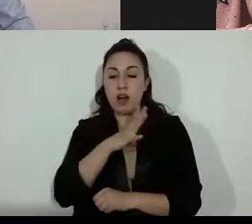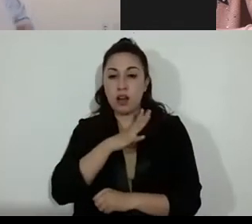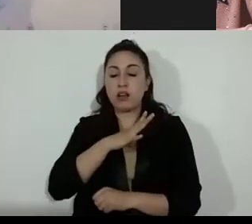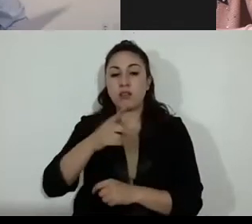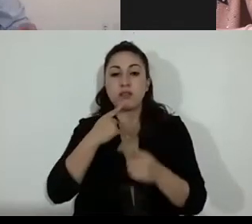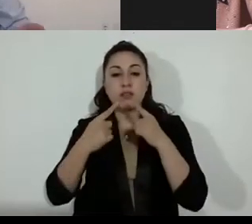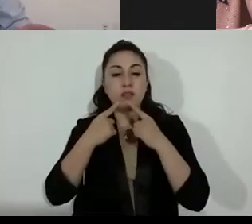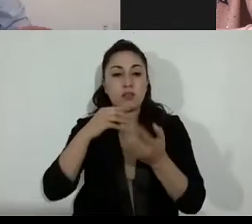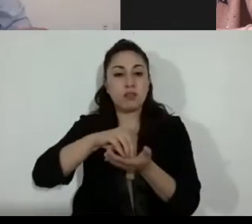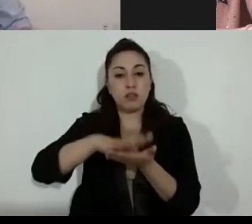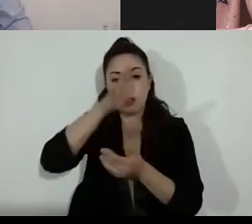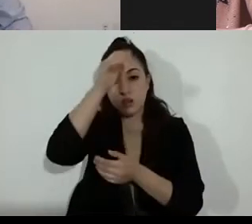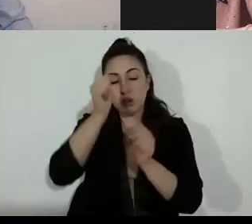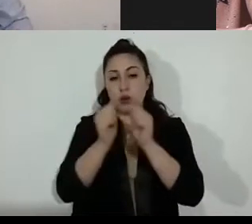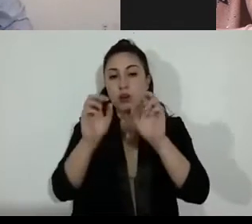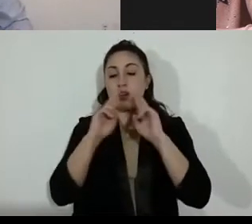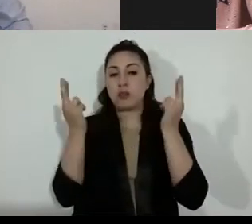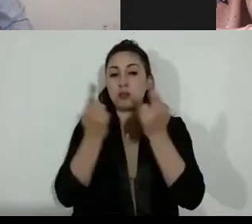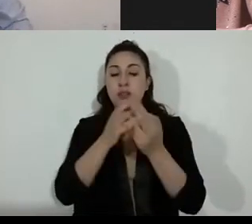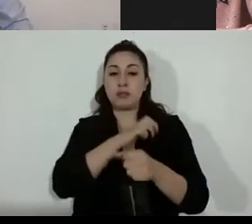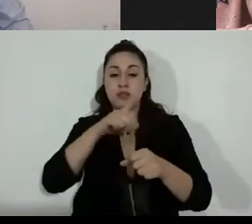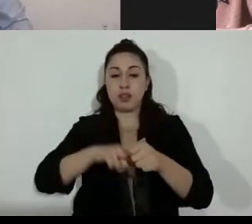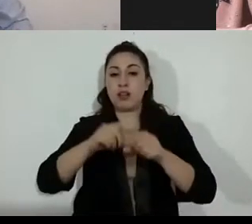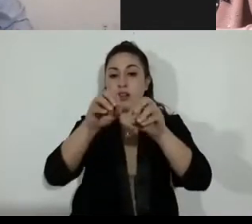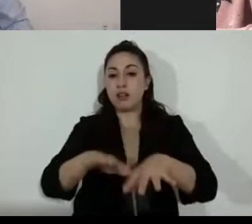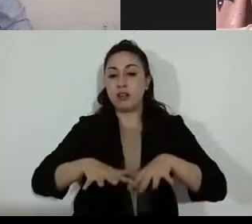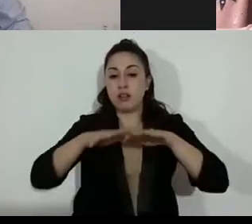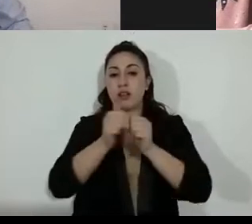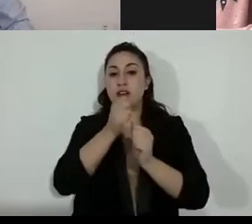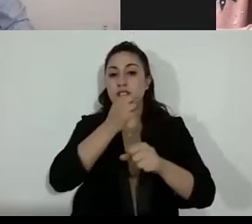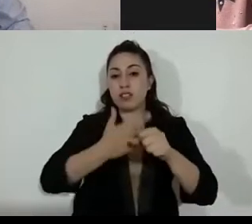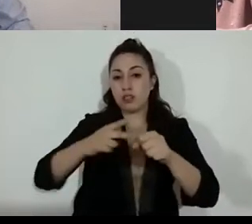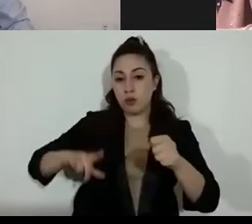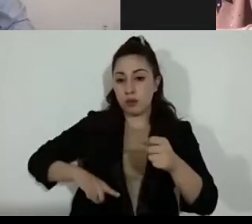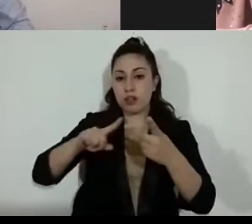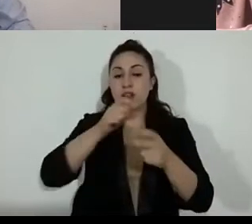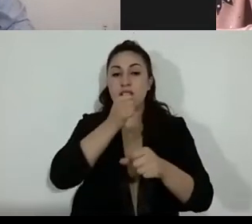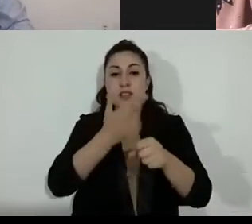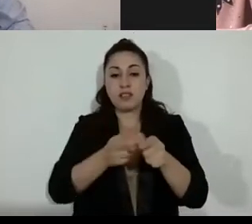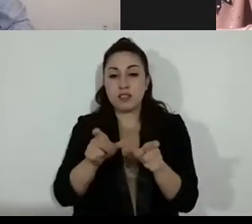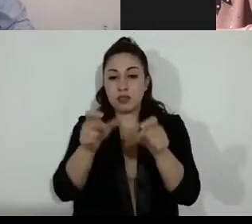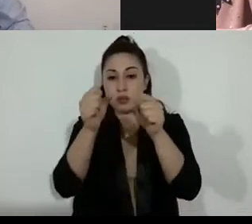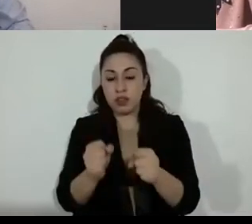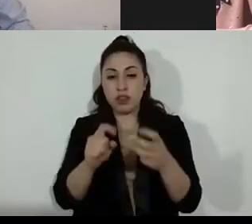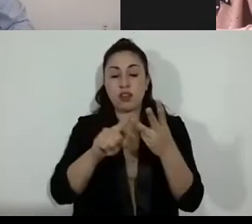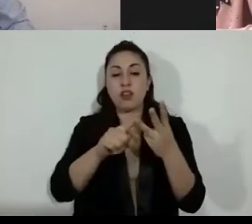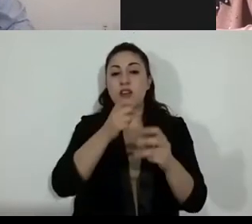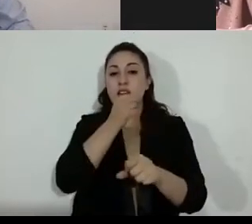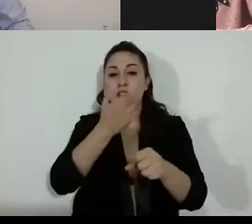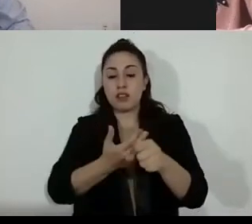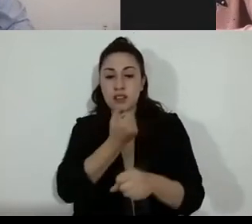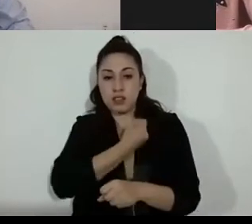las comparecencias ante el Pleno de las personas titulares de la Secretaría de Gobierno, Secretaría de Seguridad Ciudadana y de la Secretaría de